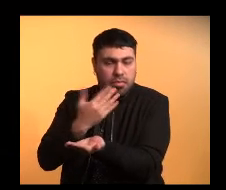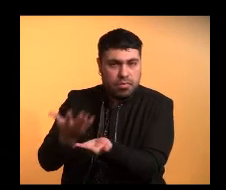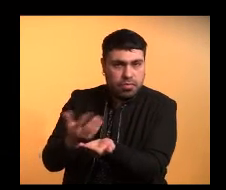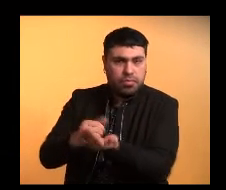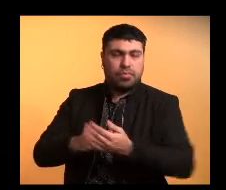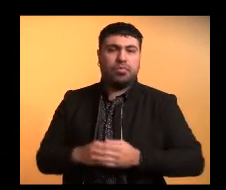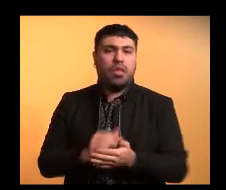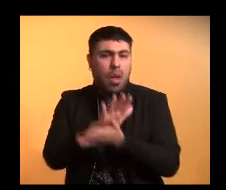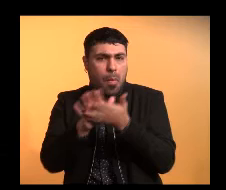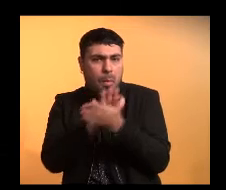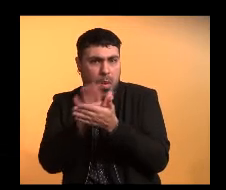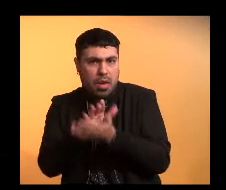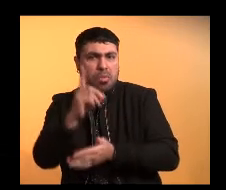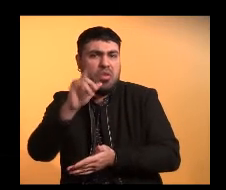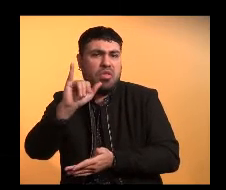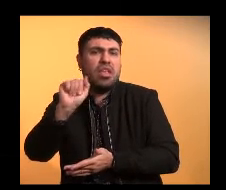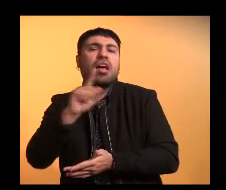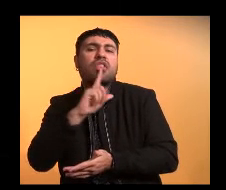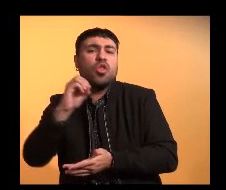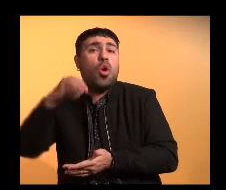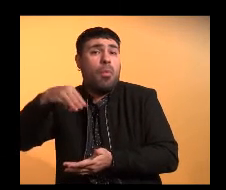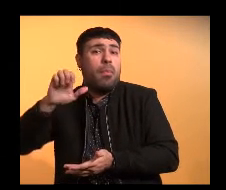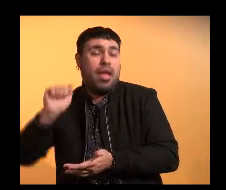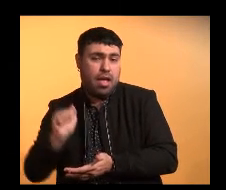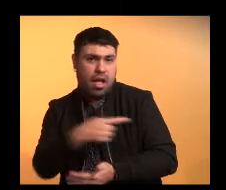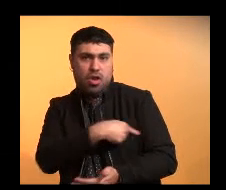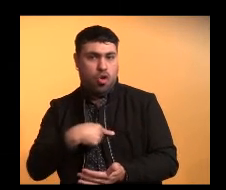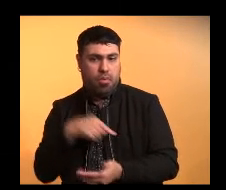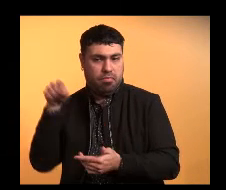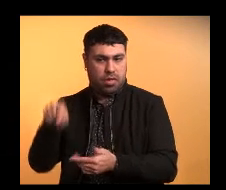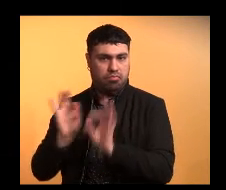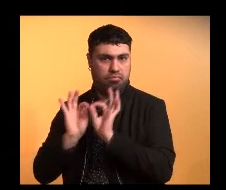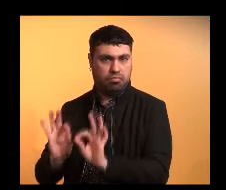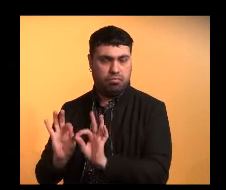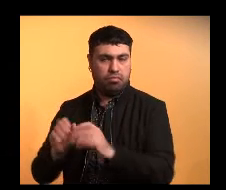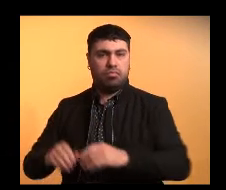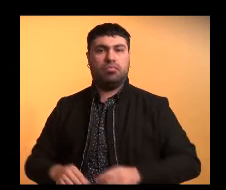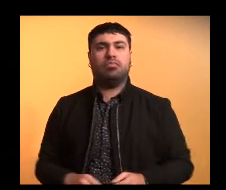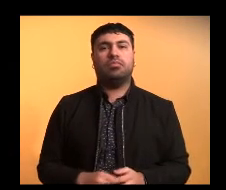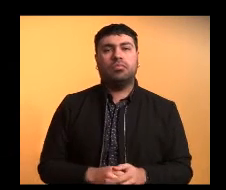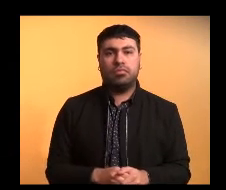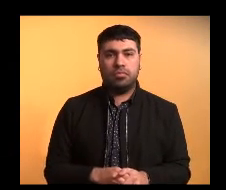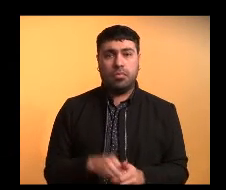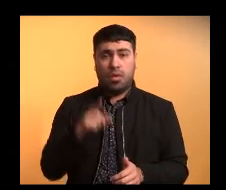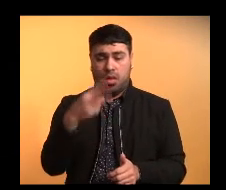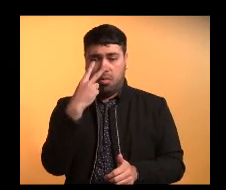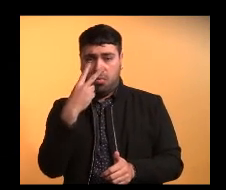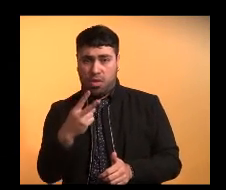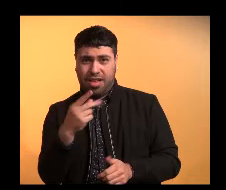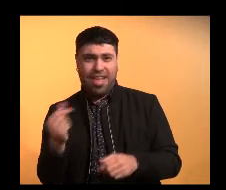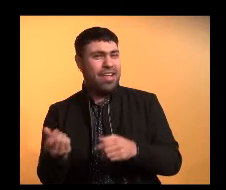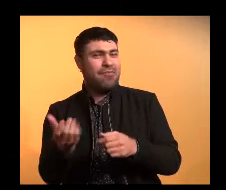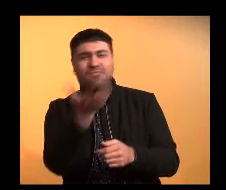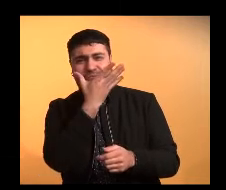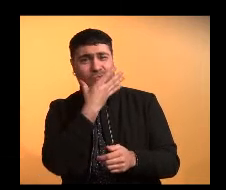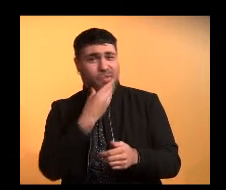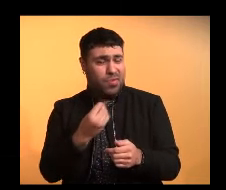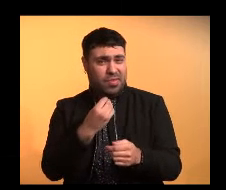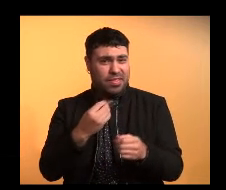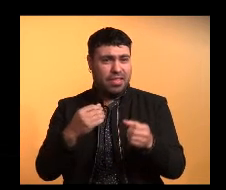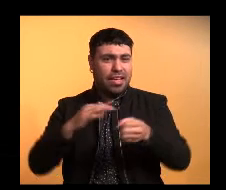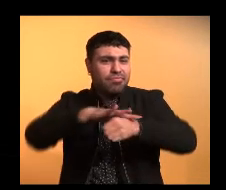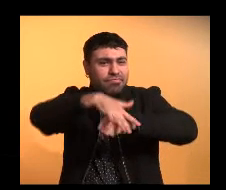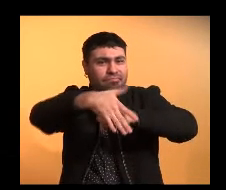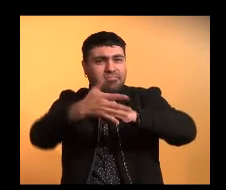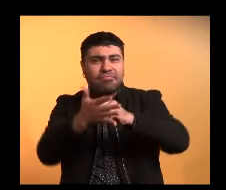los dinoflagelados, los aptófitos también, que son algas unicelulares. Además, como pueden apreciar ahí, son algas bien bonitas, tienen paredes